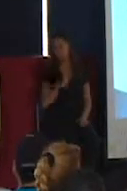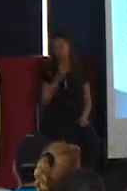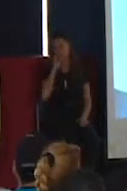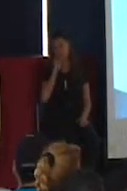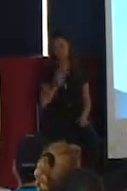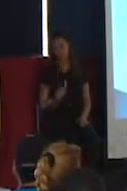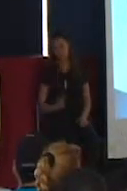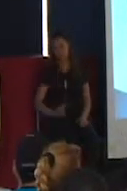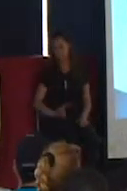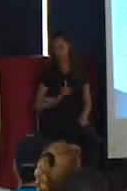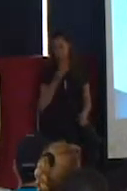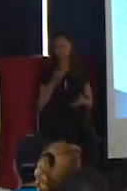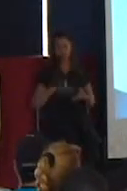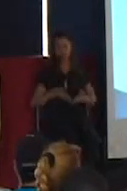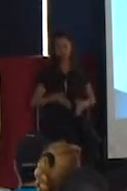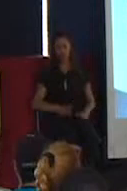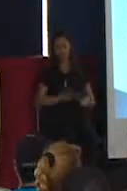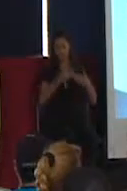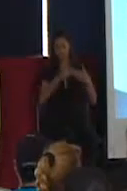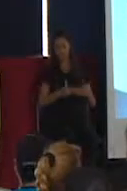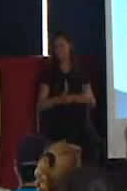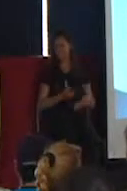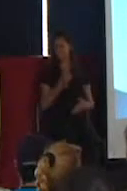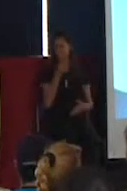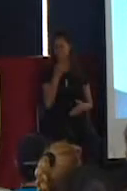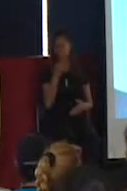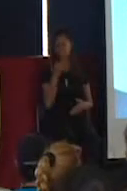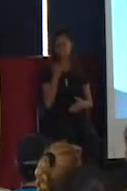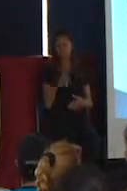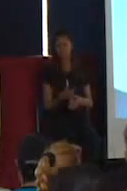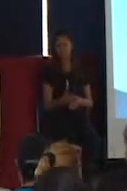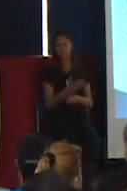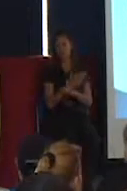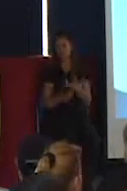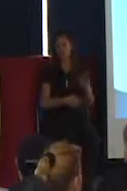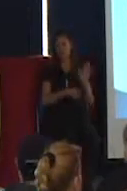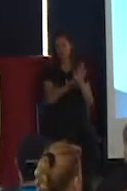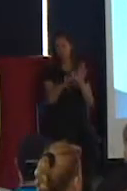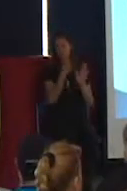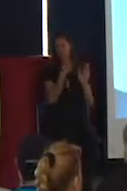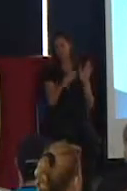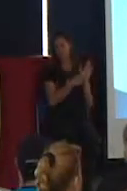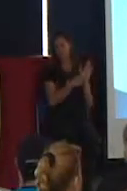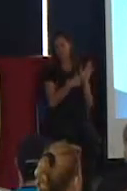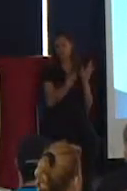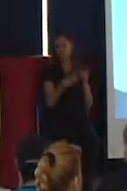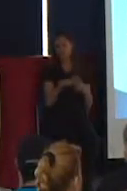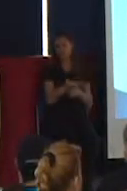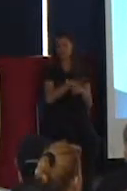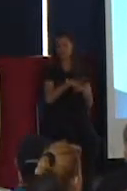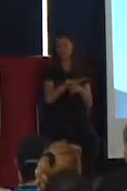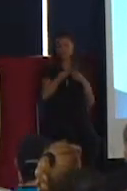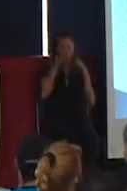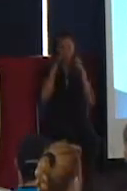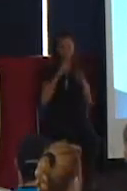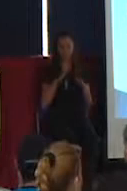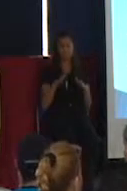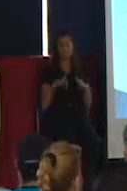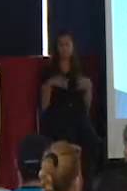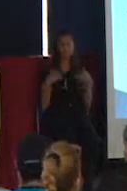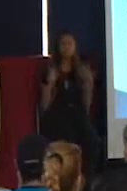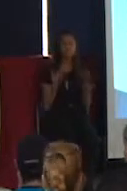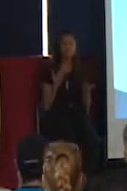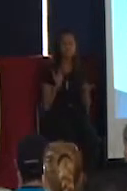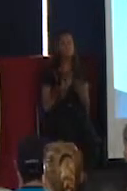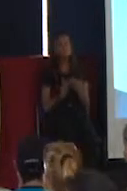con algún problema de discapacidad, ya se está preveyendo cada una de esas situaciones y cómo se van a